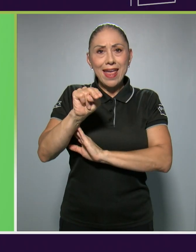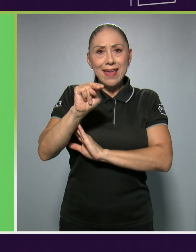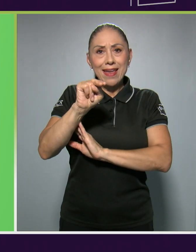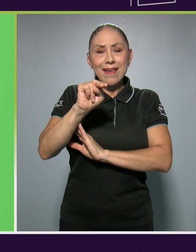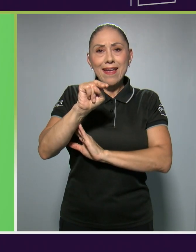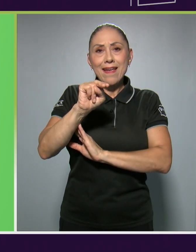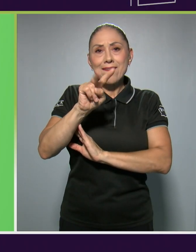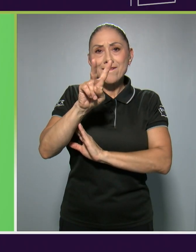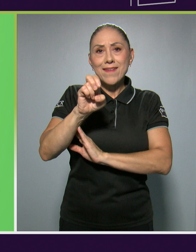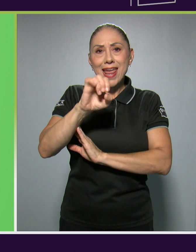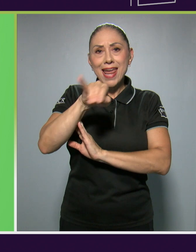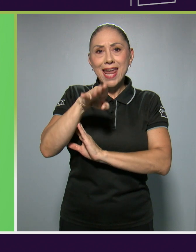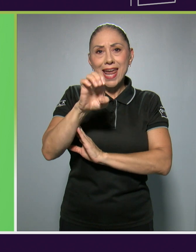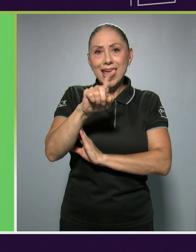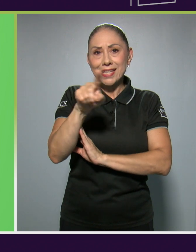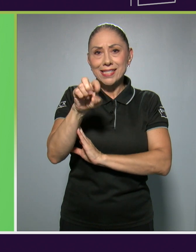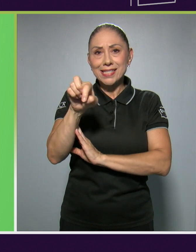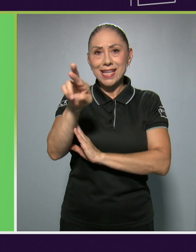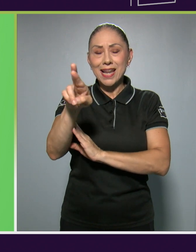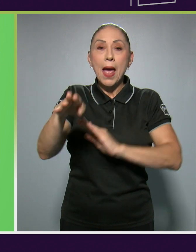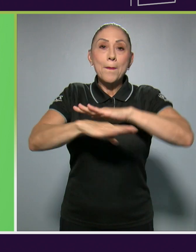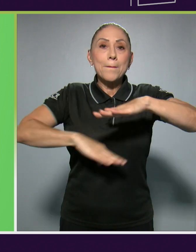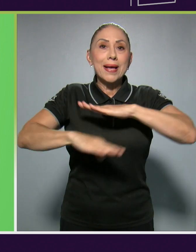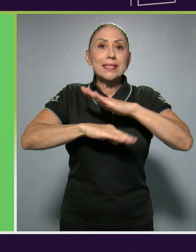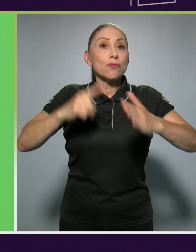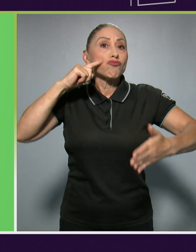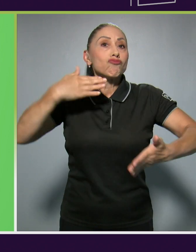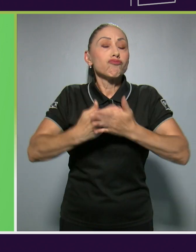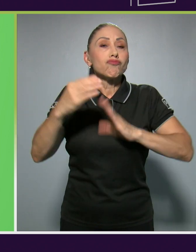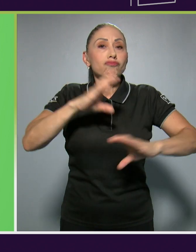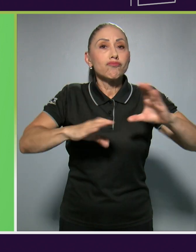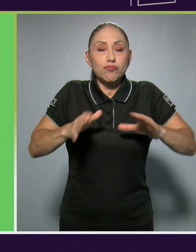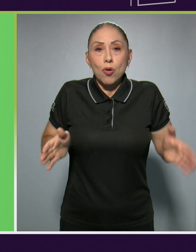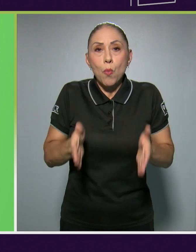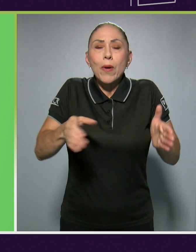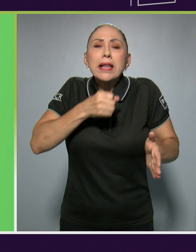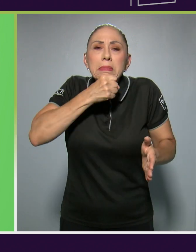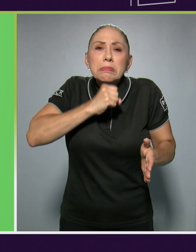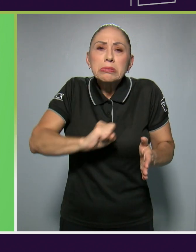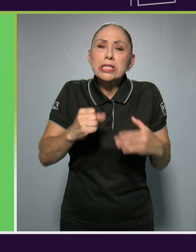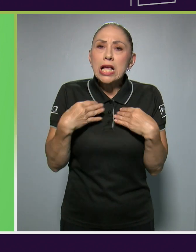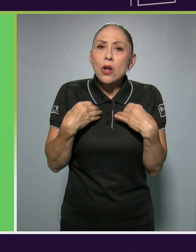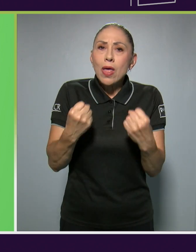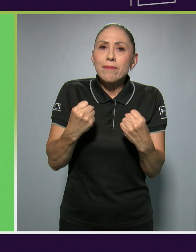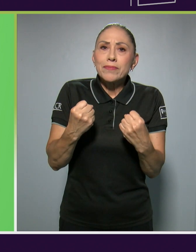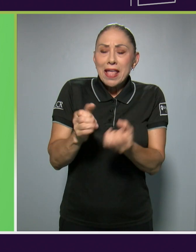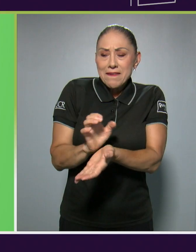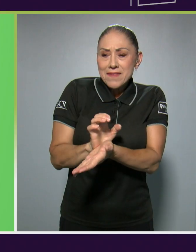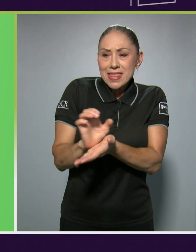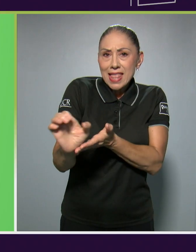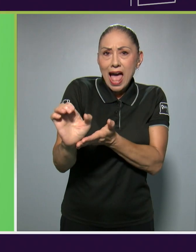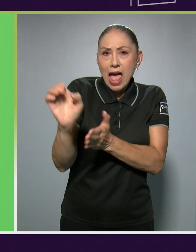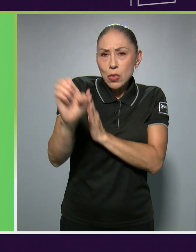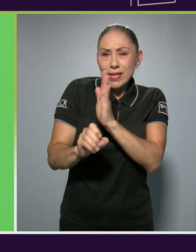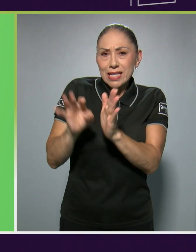en evidencia científica para promover el envejecimiento saludable, combatiendo